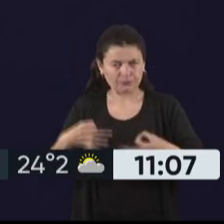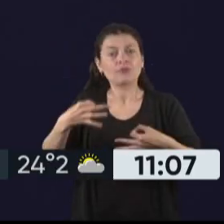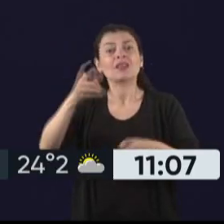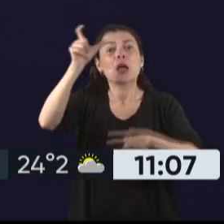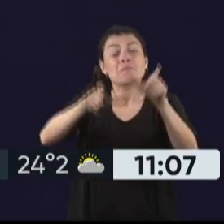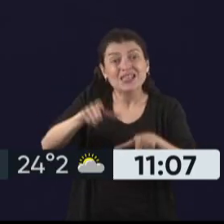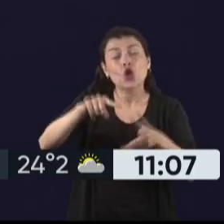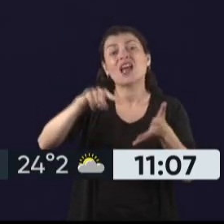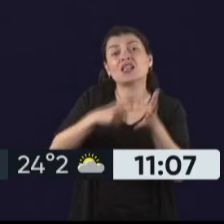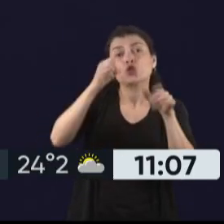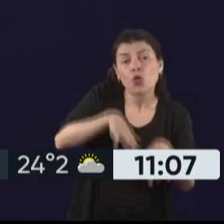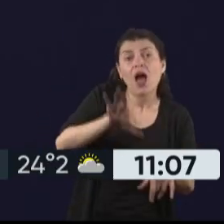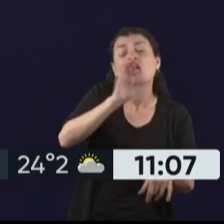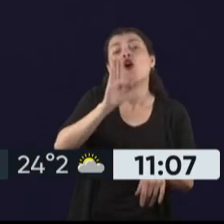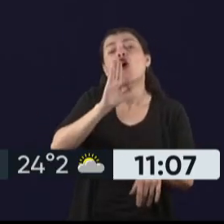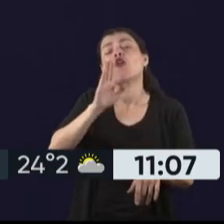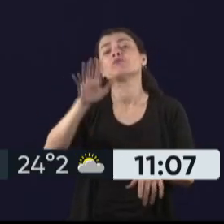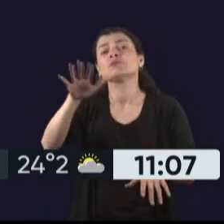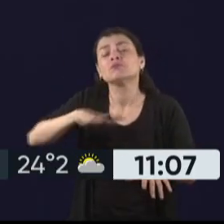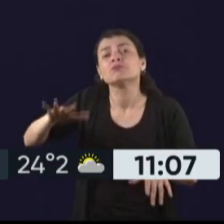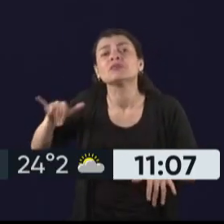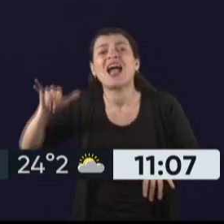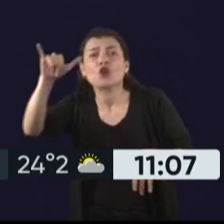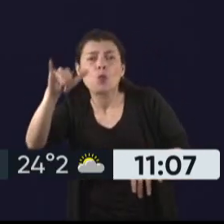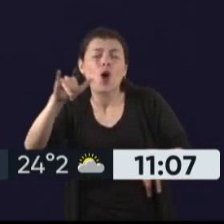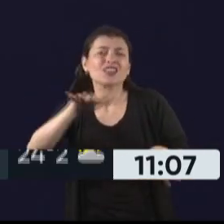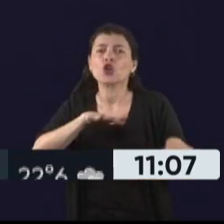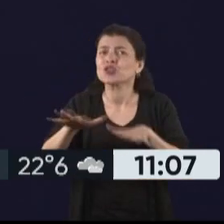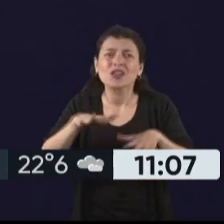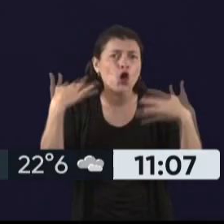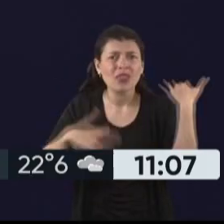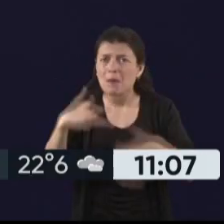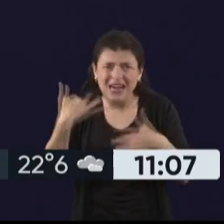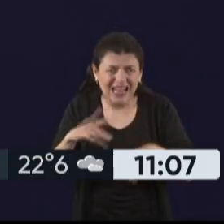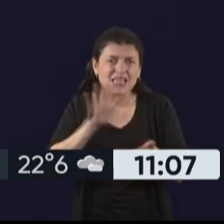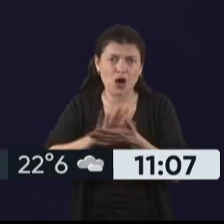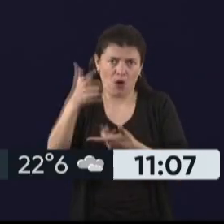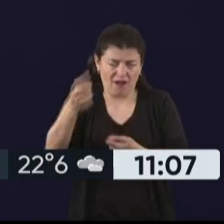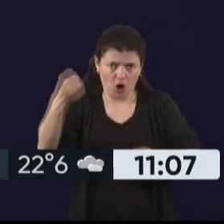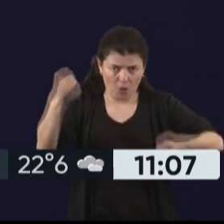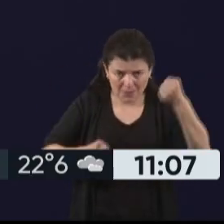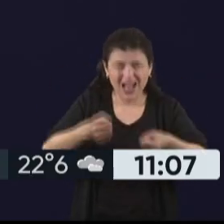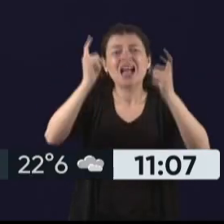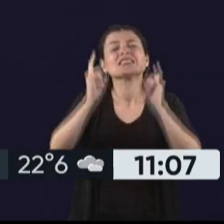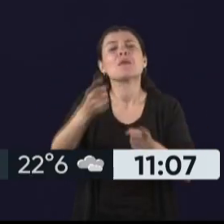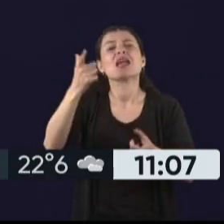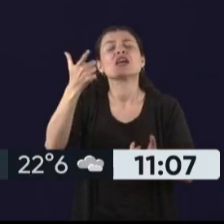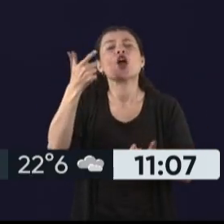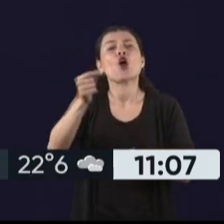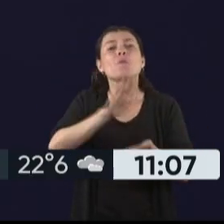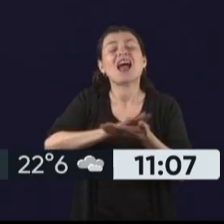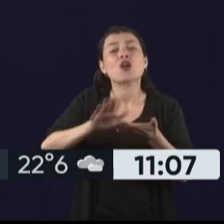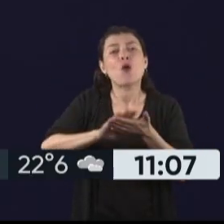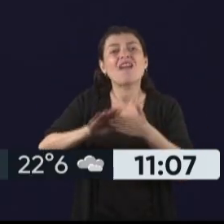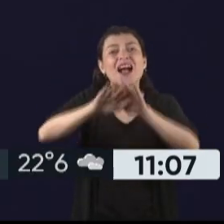el AMBA o desde aeropuertos en vuelos sanitarios. La renovación de 400 camas, camillas y sillas de ruedas,